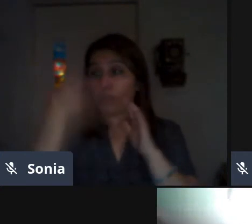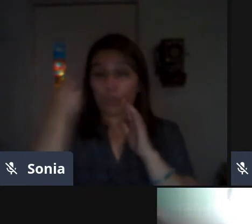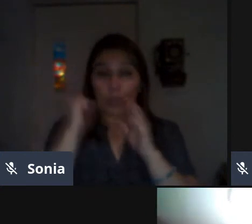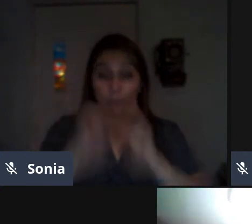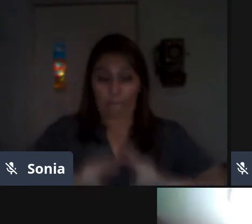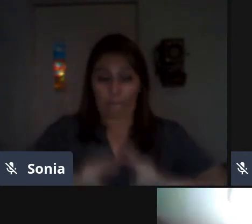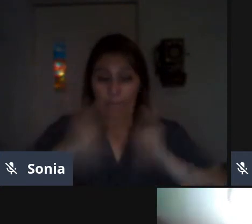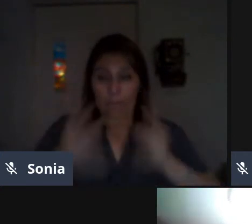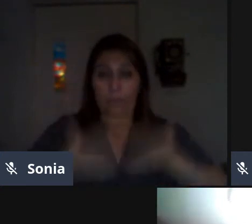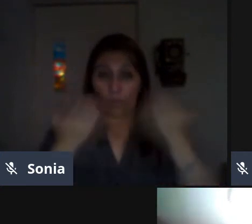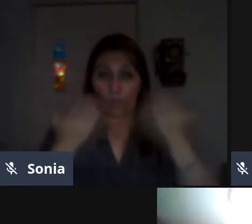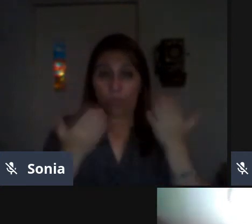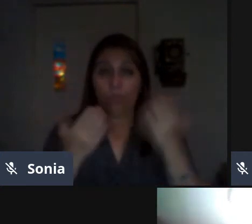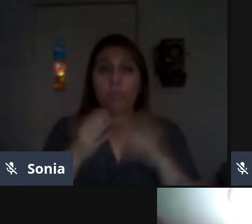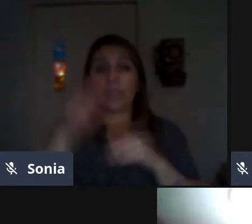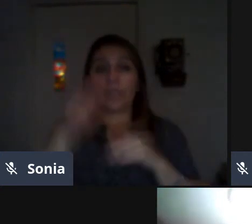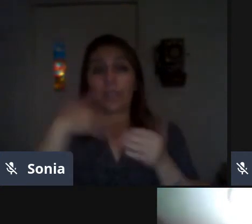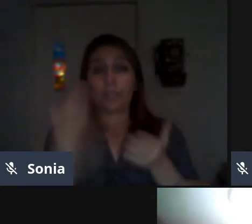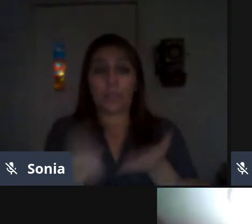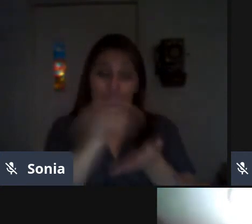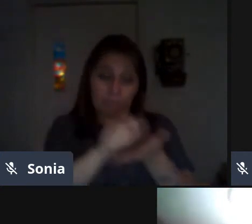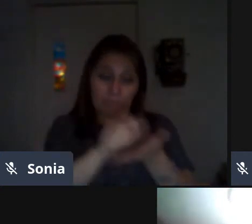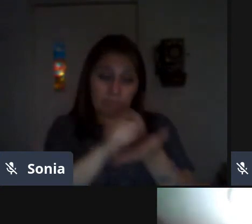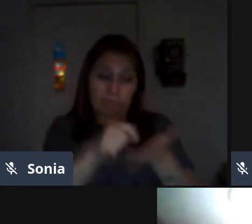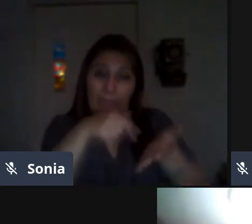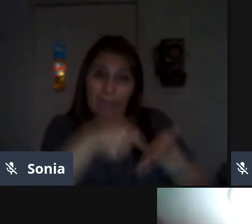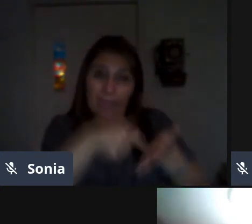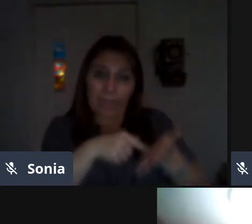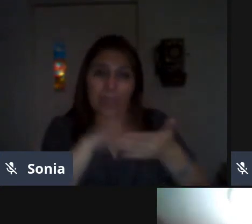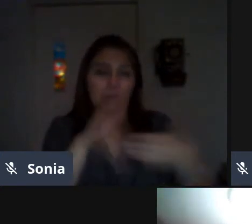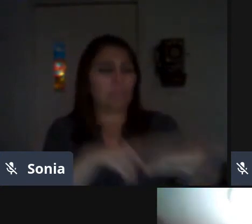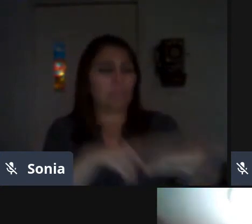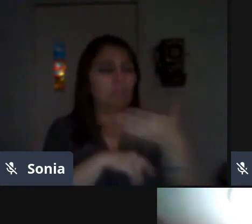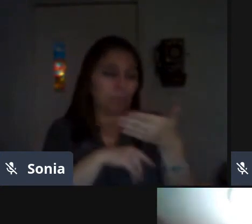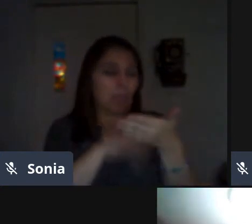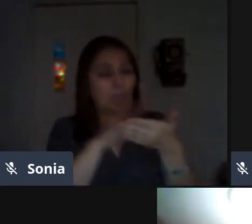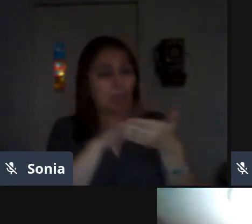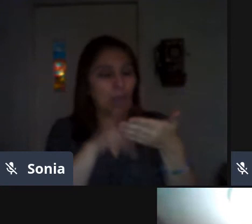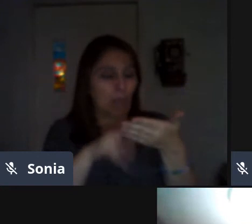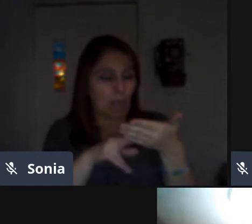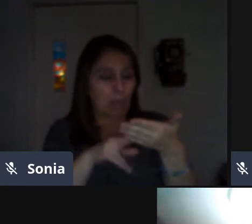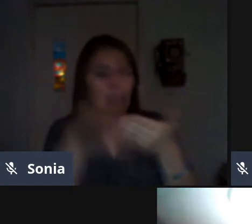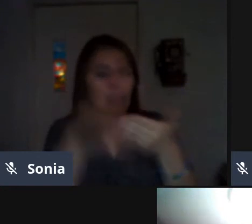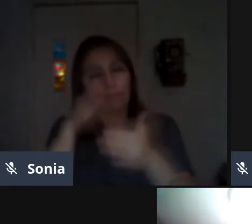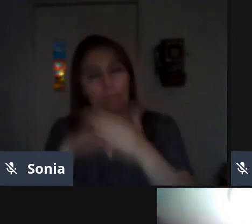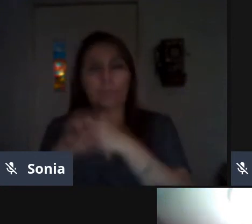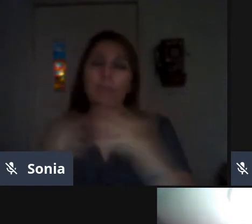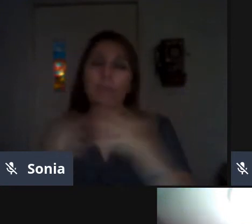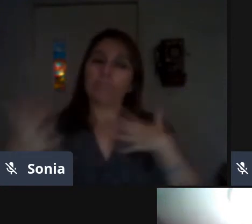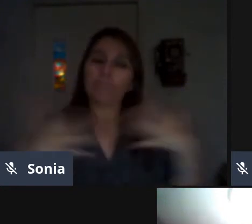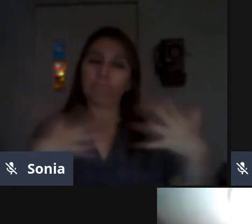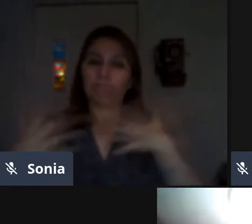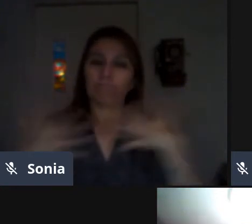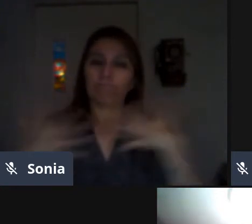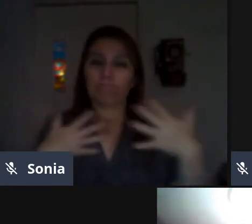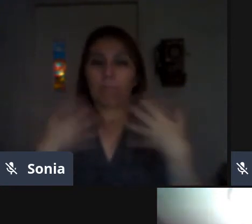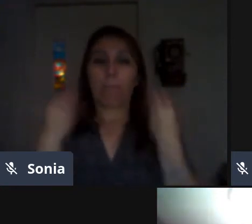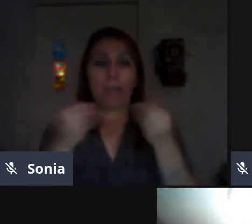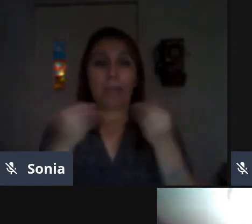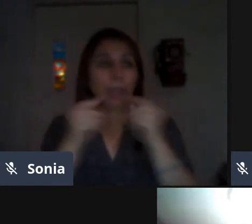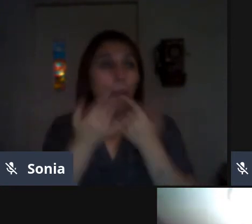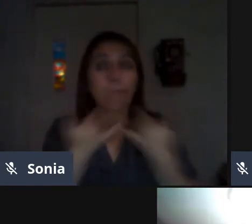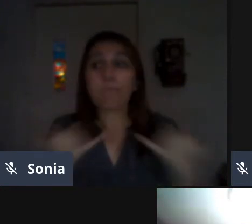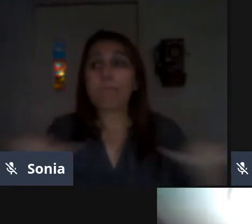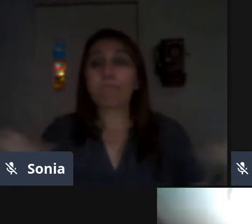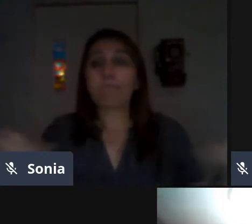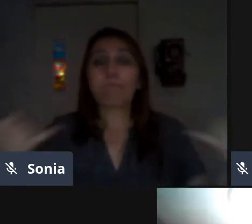puestas en un libreto en un guión y ellos podían acceder al escenario para hacer para que ese pueblo ese pueblo